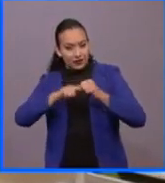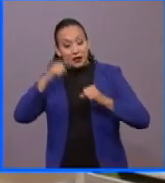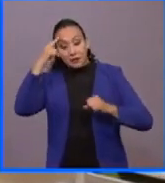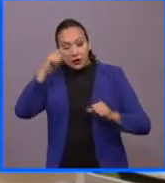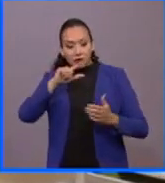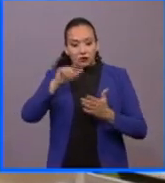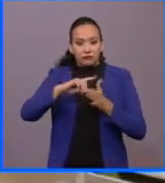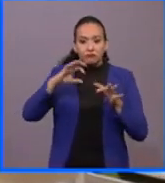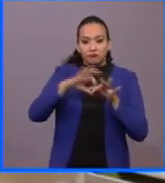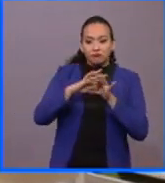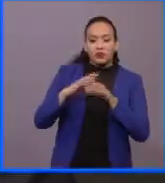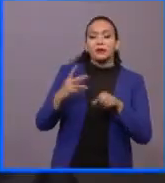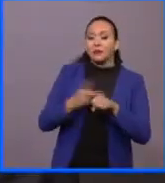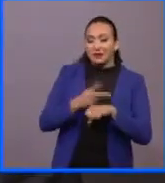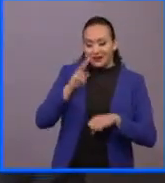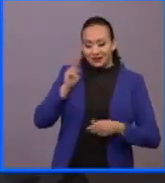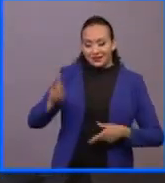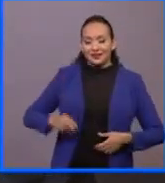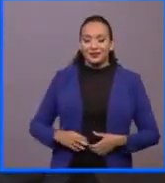Carlos, buenas tardes.